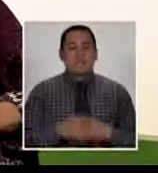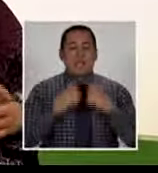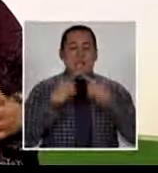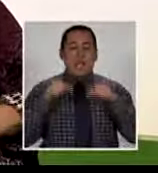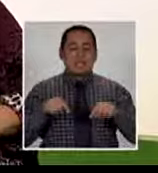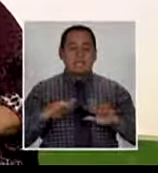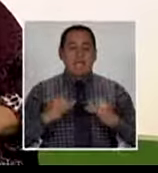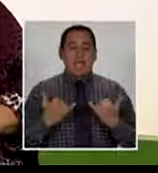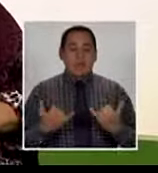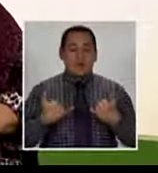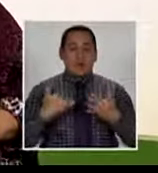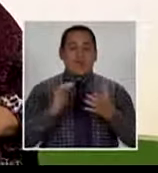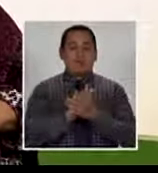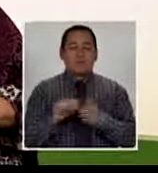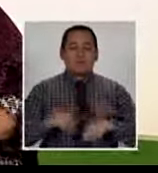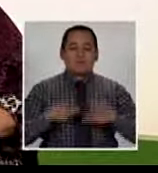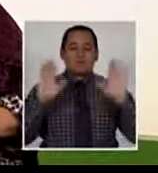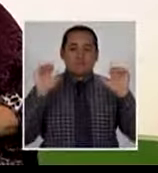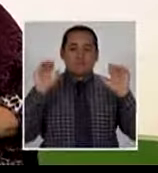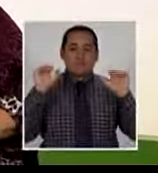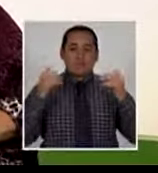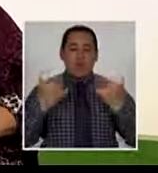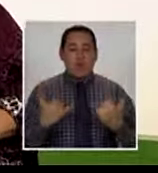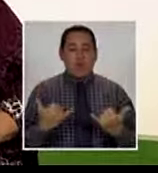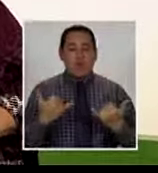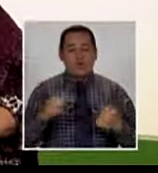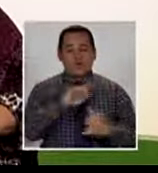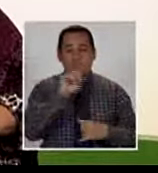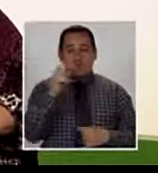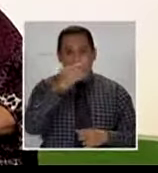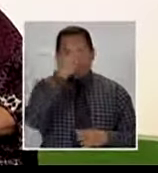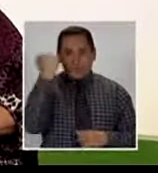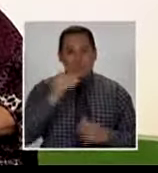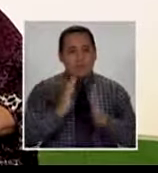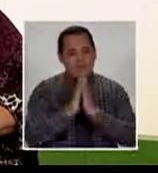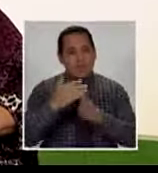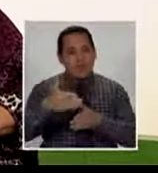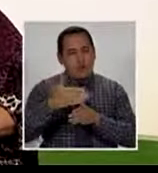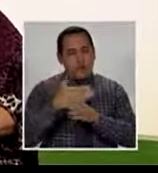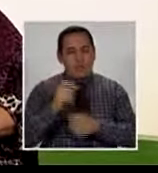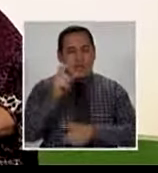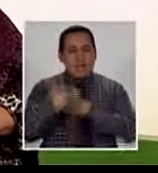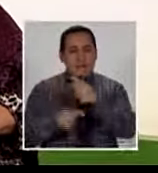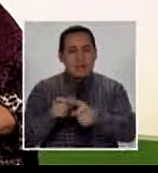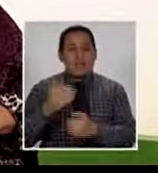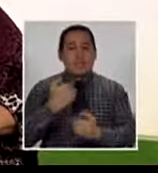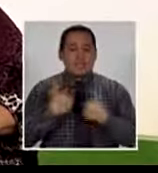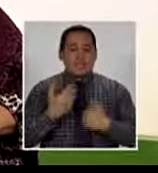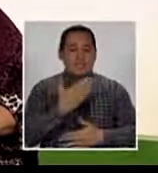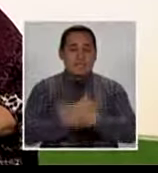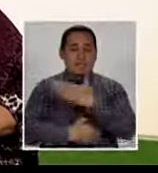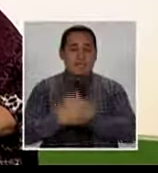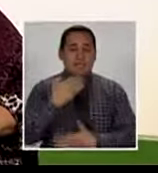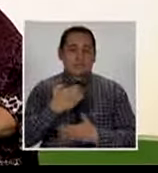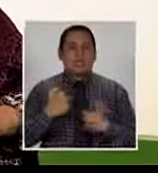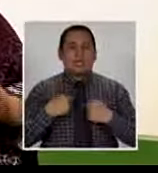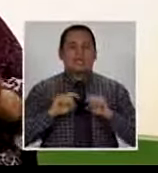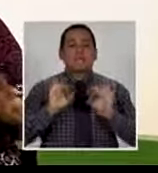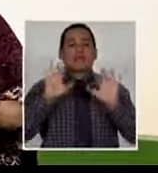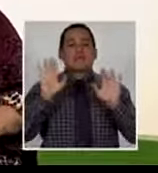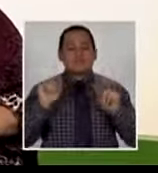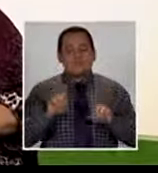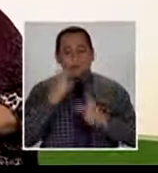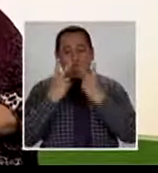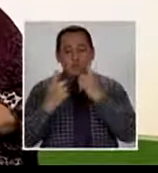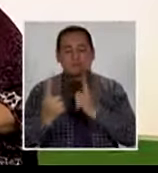Y es así, amigos, como nos despedimos el día de hoy. No se olviden de colaborar con las personas que tienen algún tipo de discapacidad, que